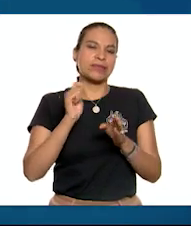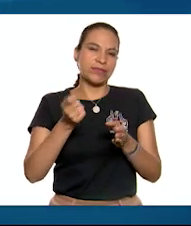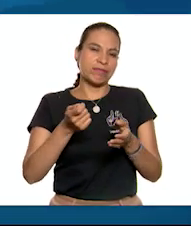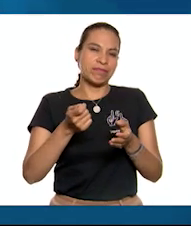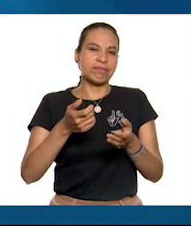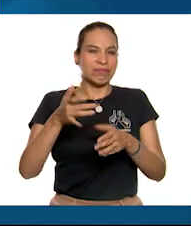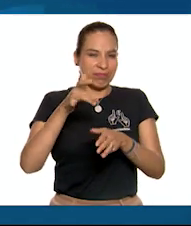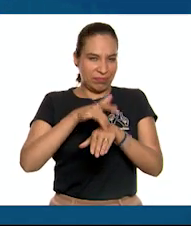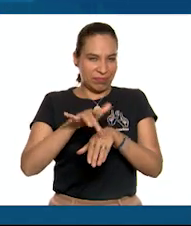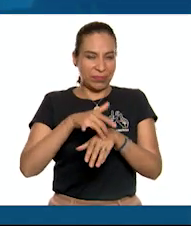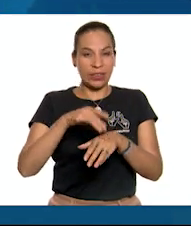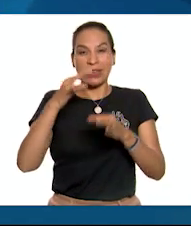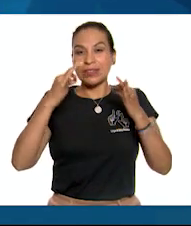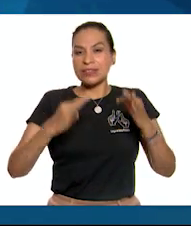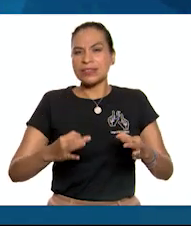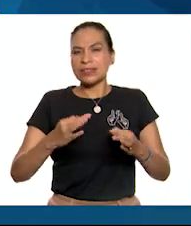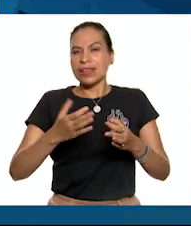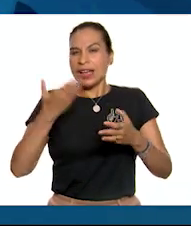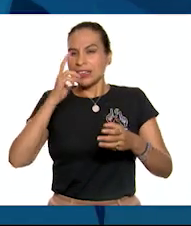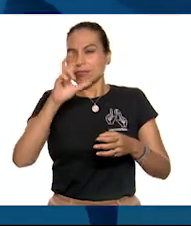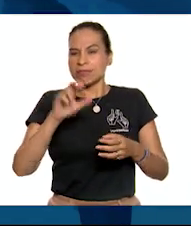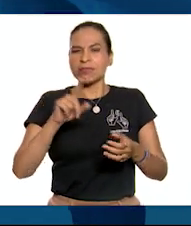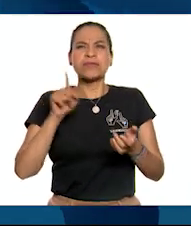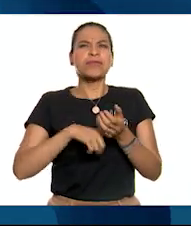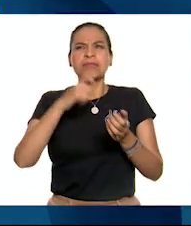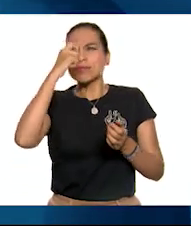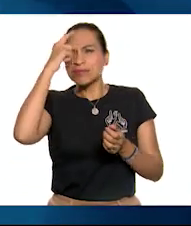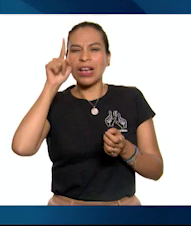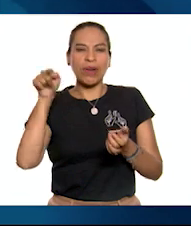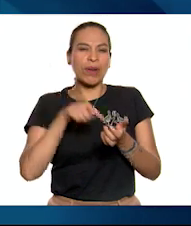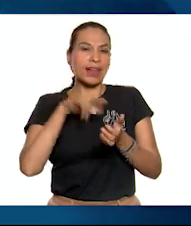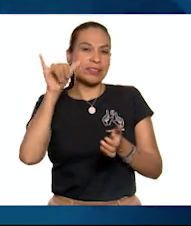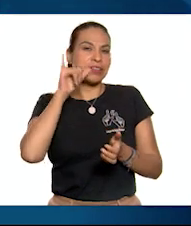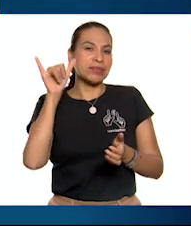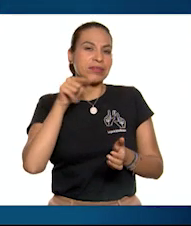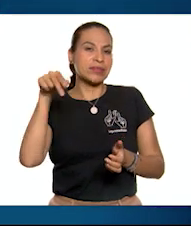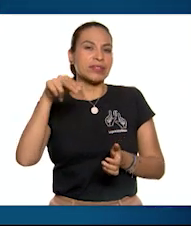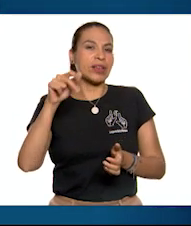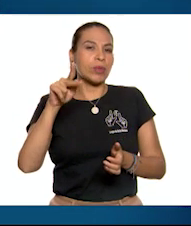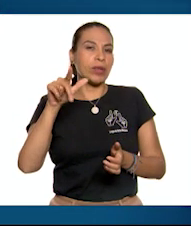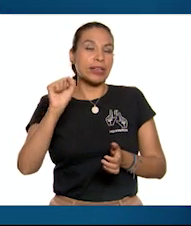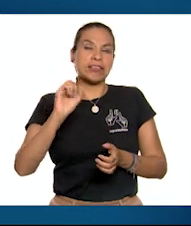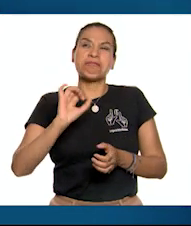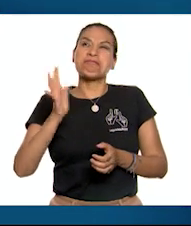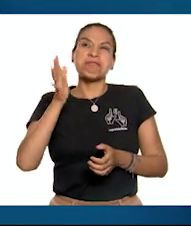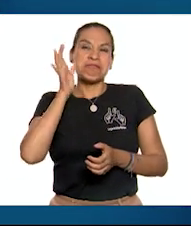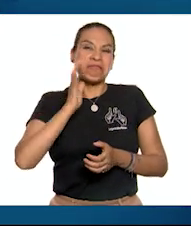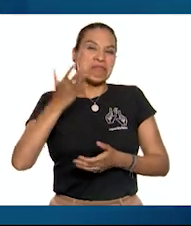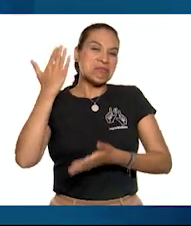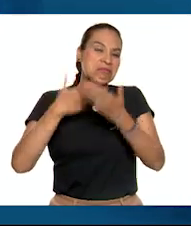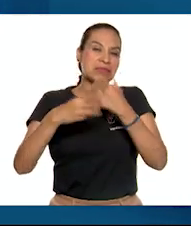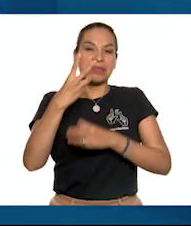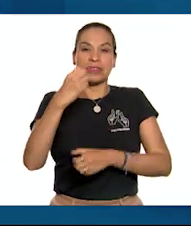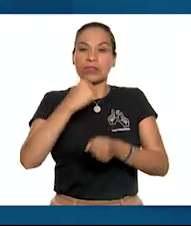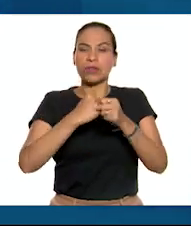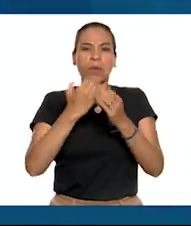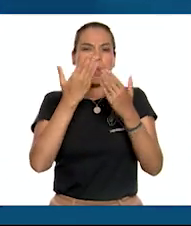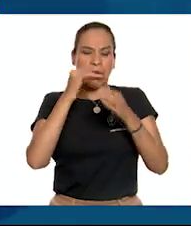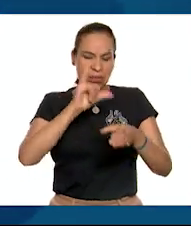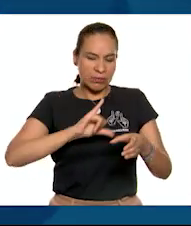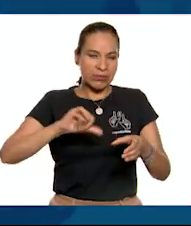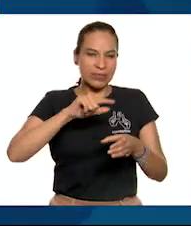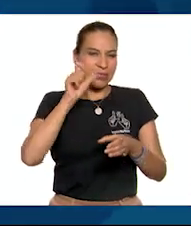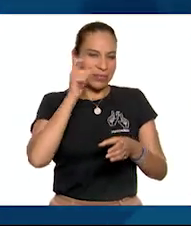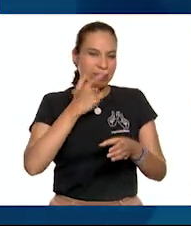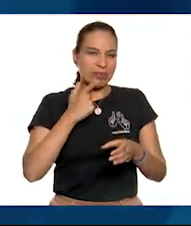¿Sabían que las pizzas originales se inventaron en Nápoles, Italia? Hace casi 300 años y no llevaban salsa de tomate. ¿Se